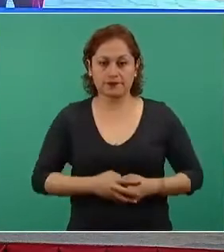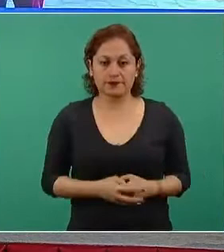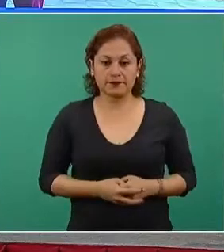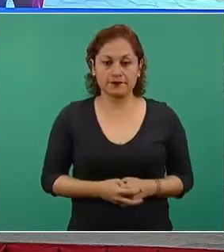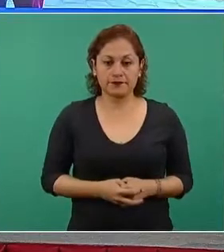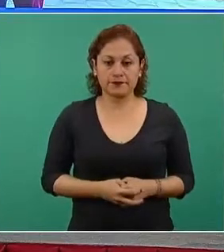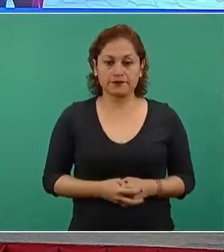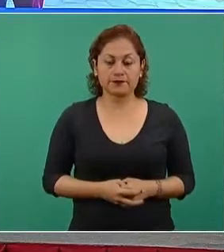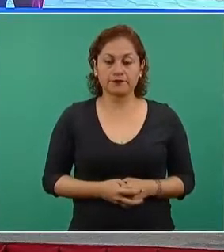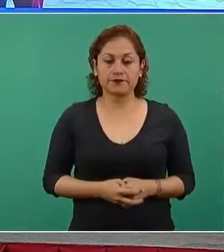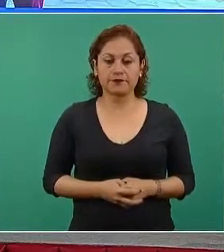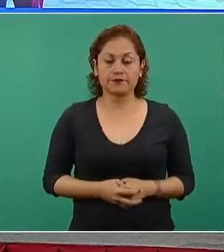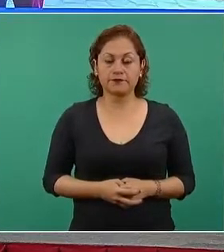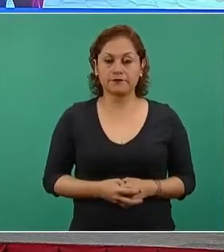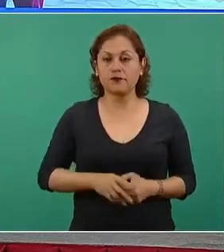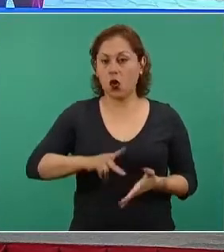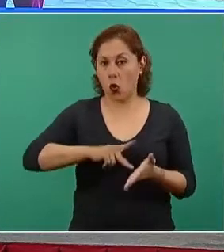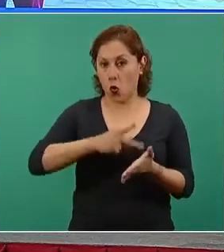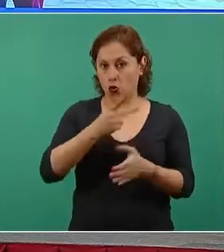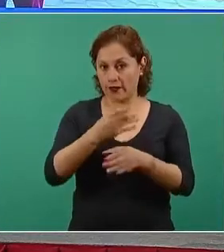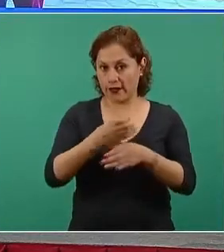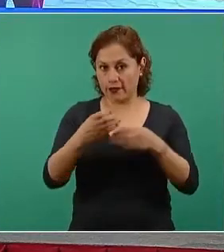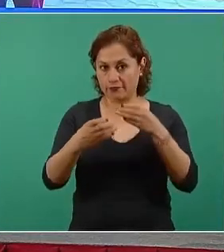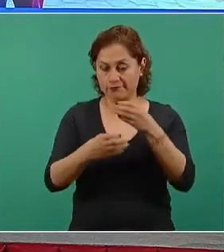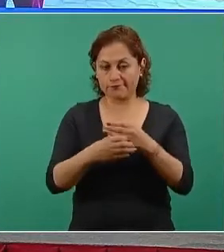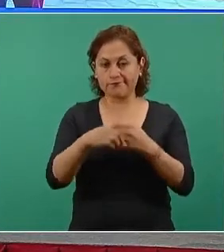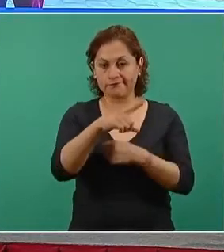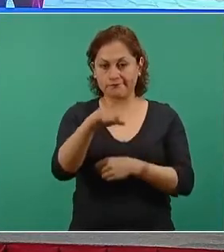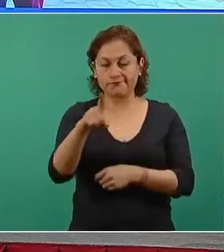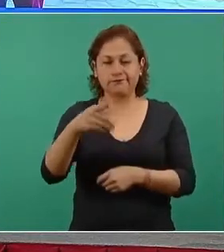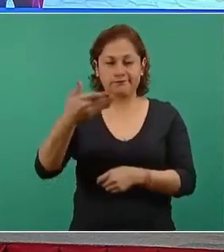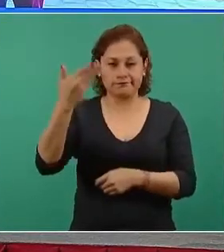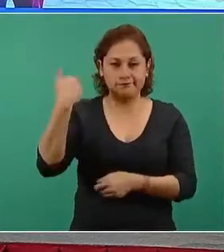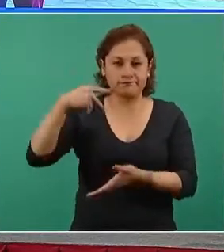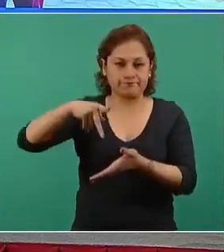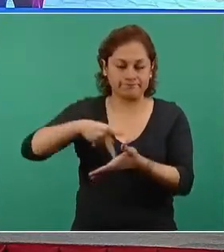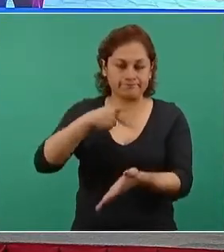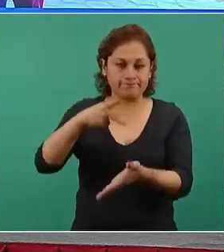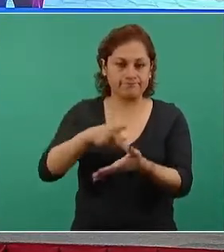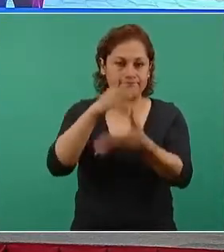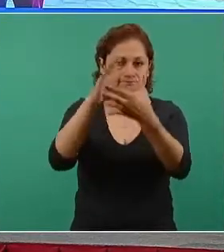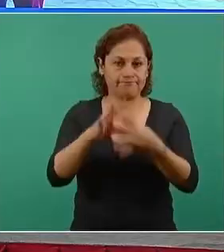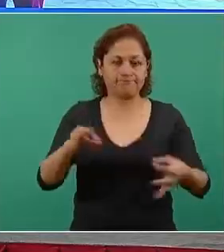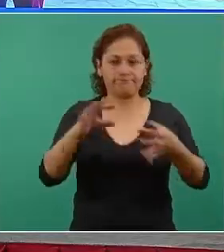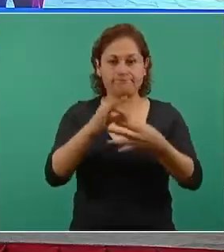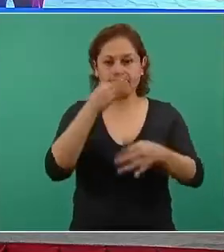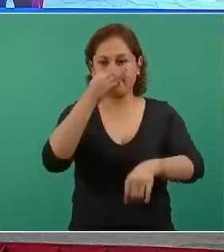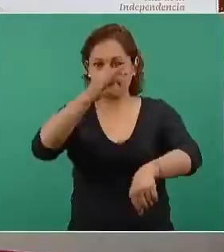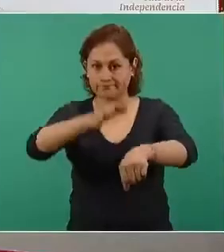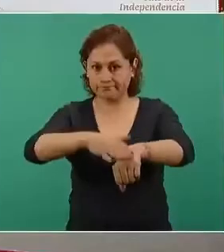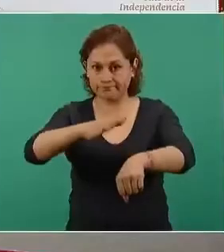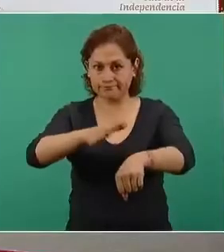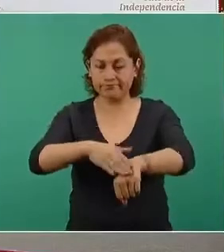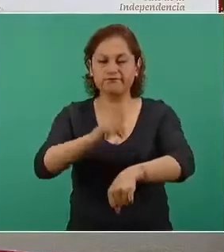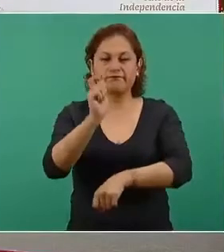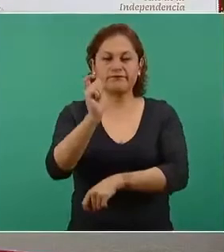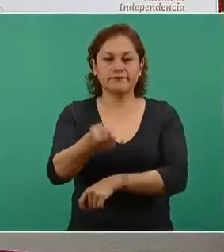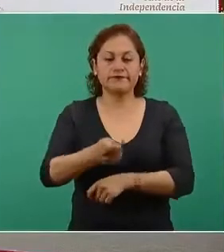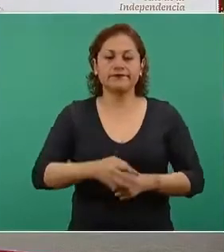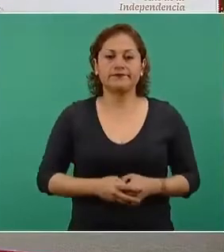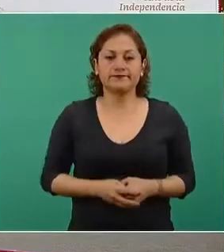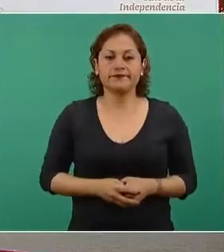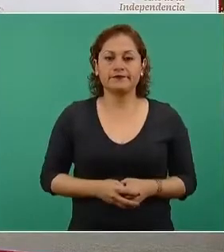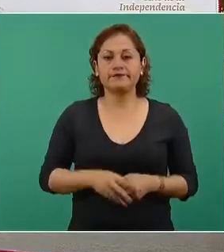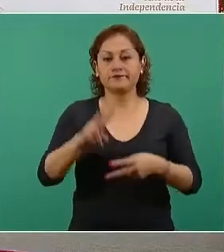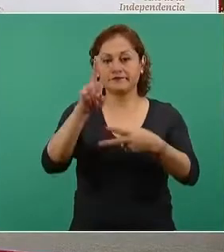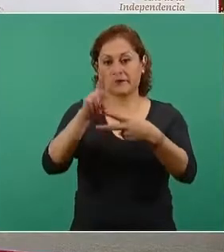Y algo que se ha venido resaltando ya en las últimas semanas, en el último par de semanas, es que pues